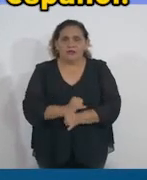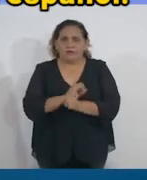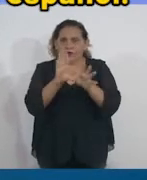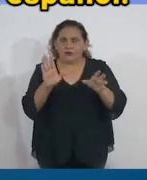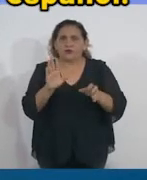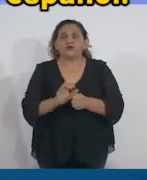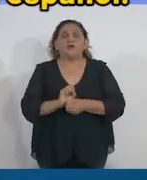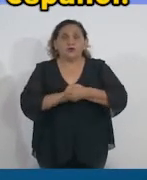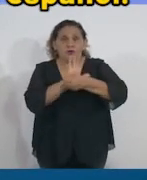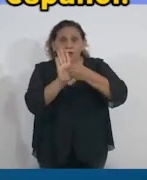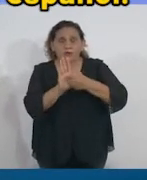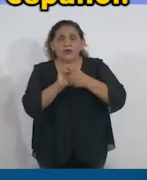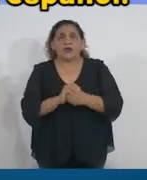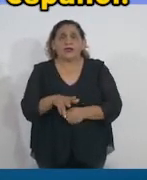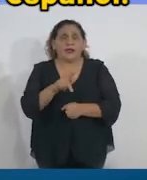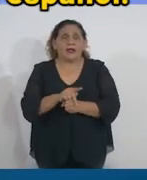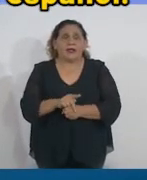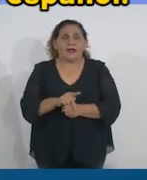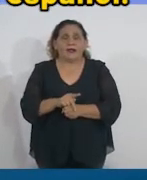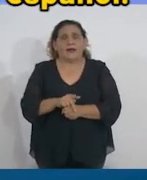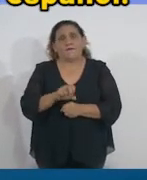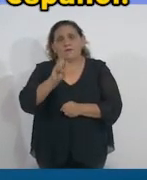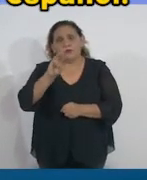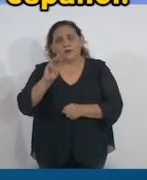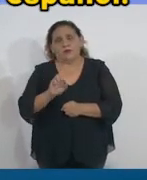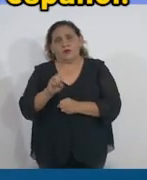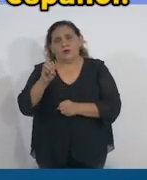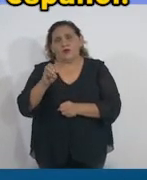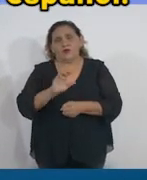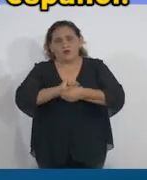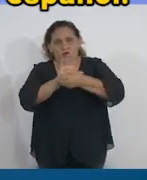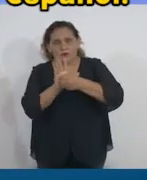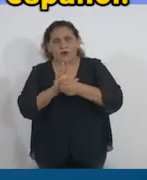el COVID-19 en la página de internet